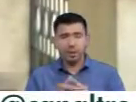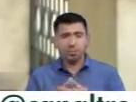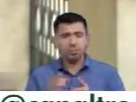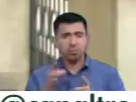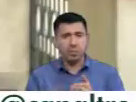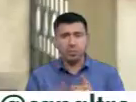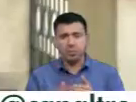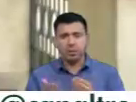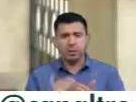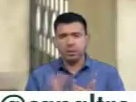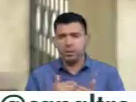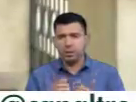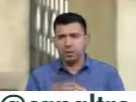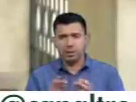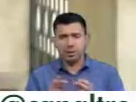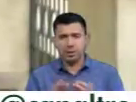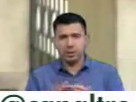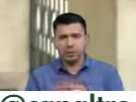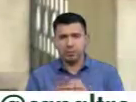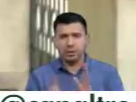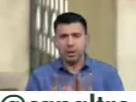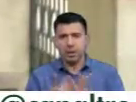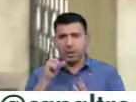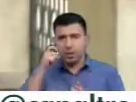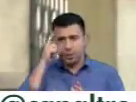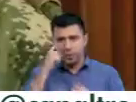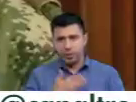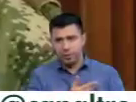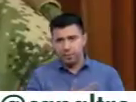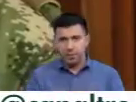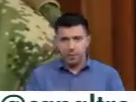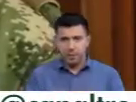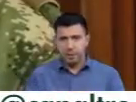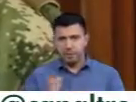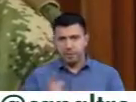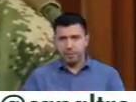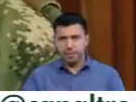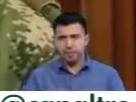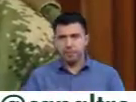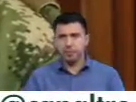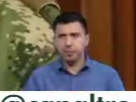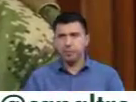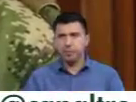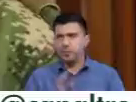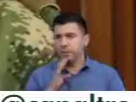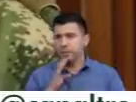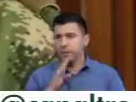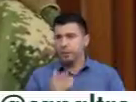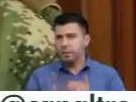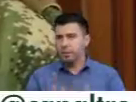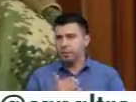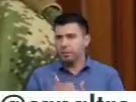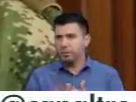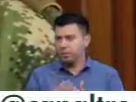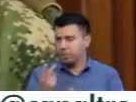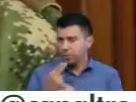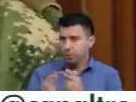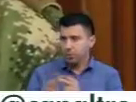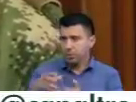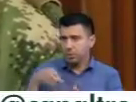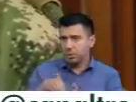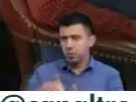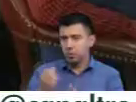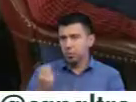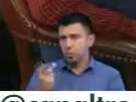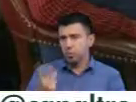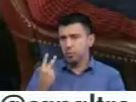en conjunto con la Ley de Víctimas de Presidencia de la República. El proceso directamente se ha desarrollado totalmente en el distrito número 34, aquí en